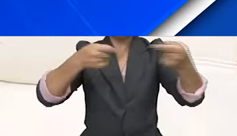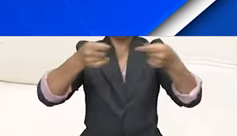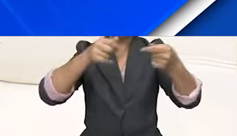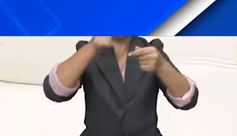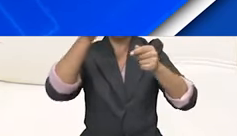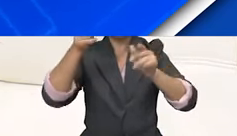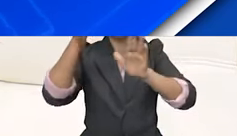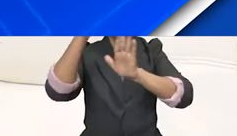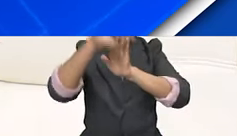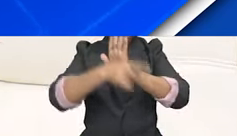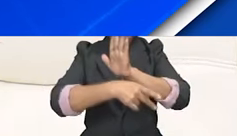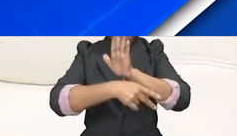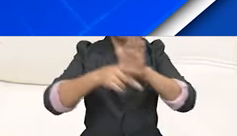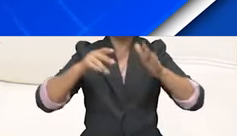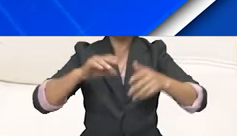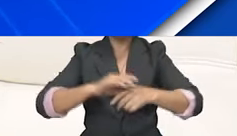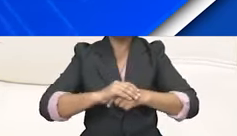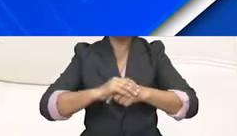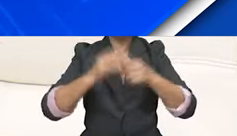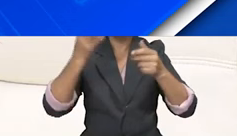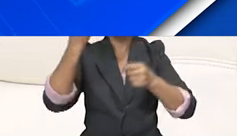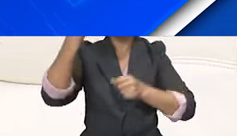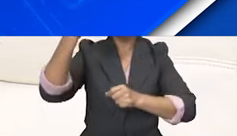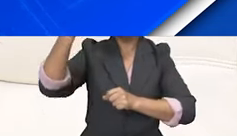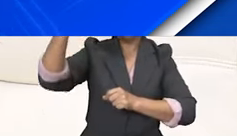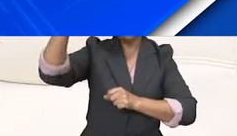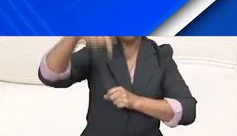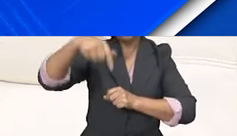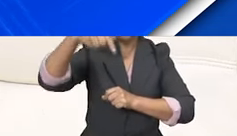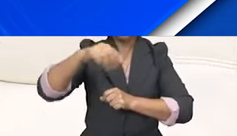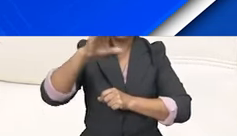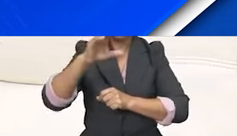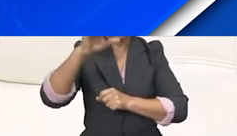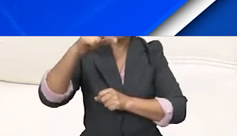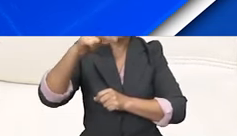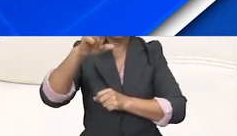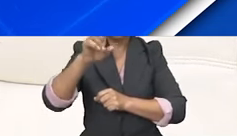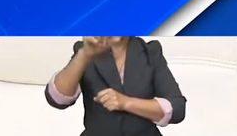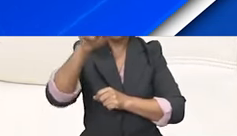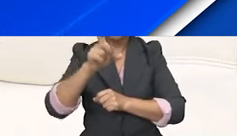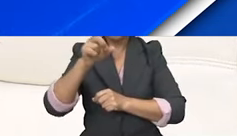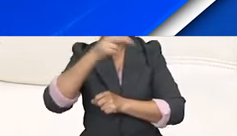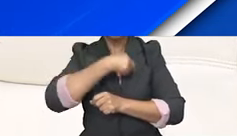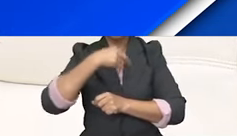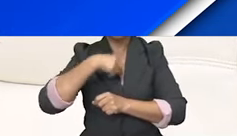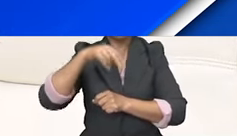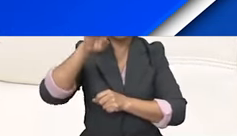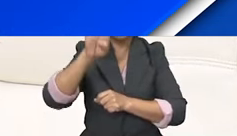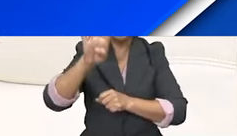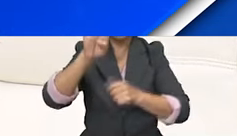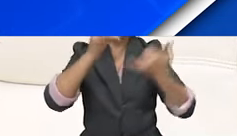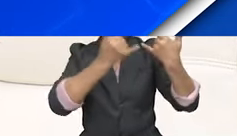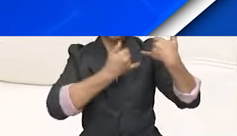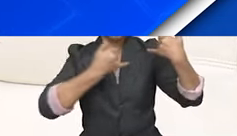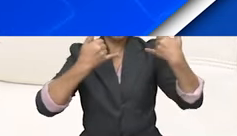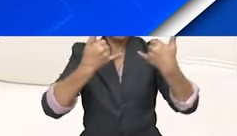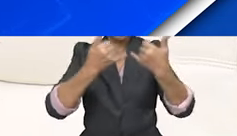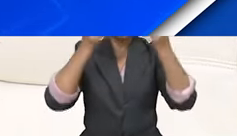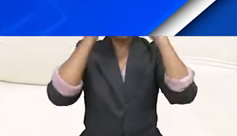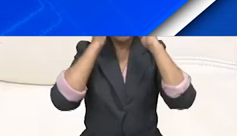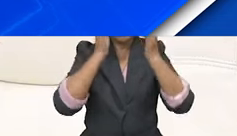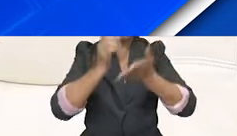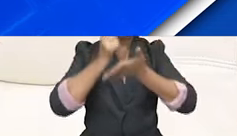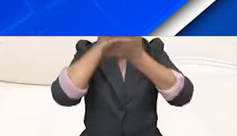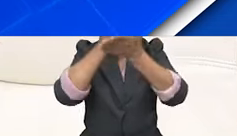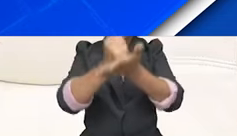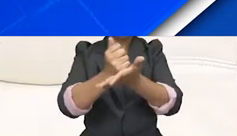exportaciones hacia el exterior. Hasta la fecha, el CETREX está integrado por 4 instituciones que brindan